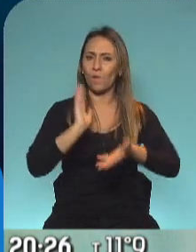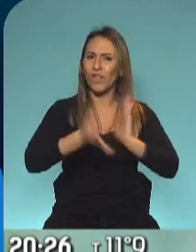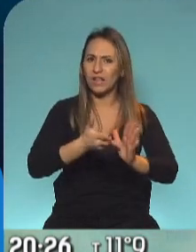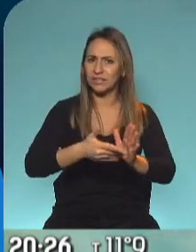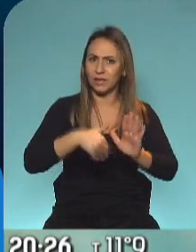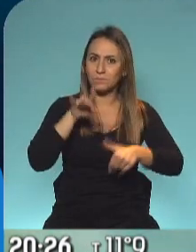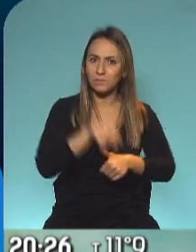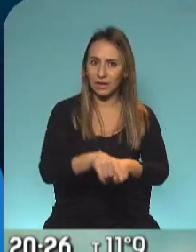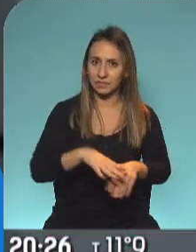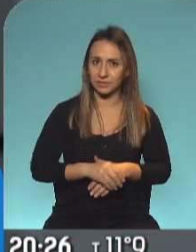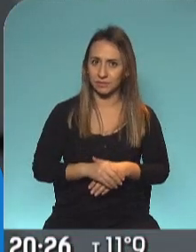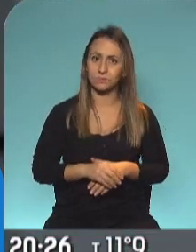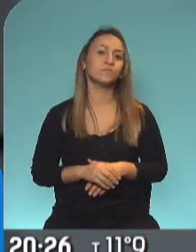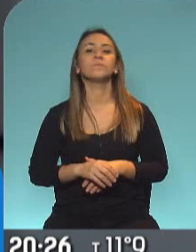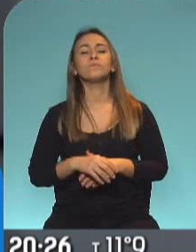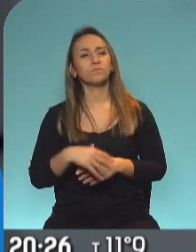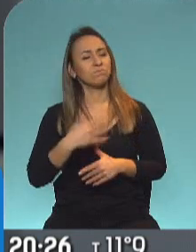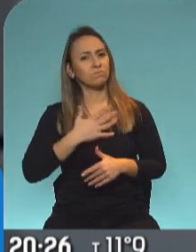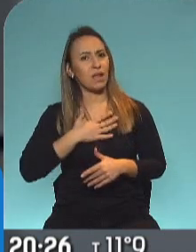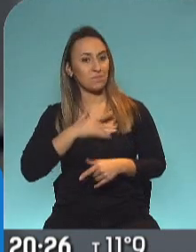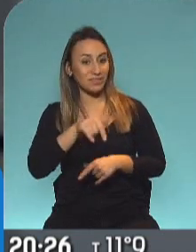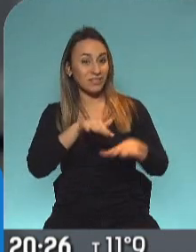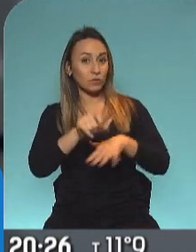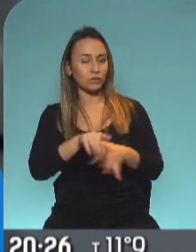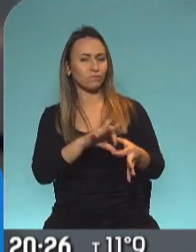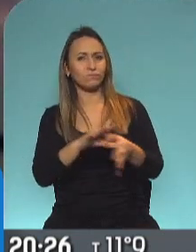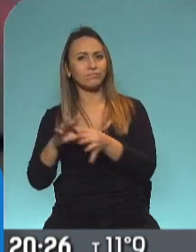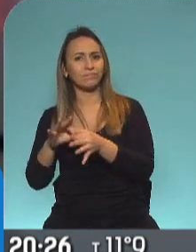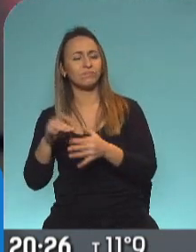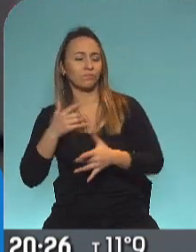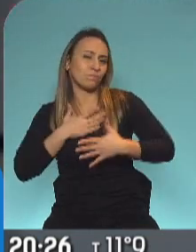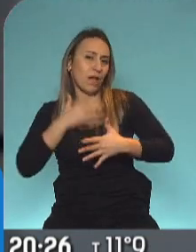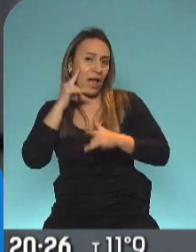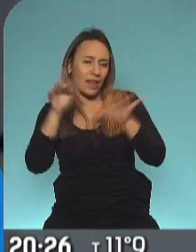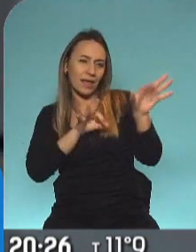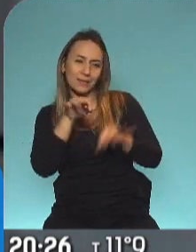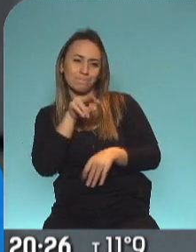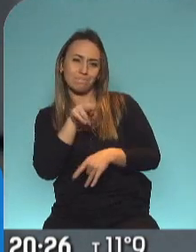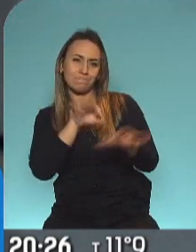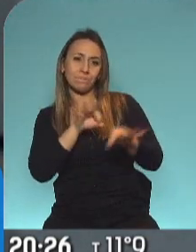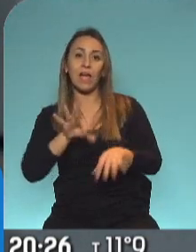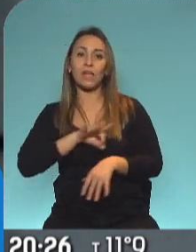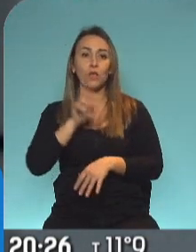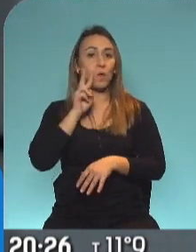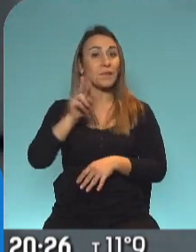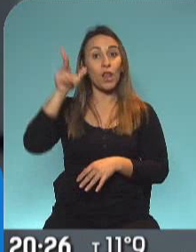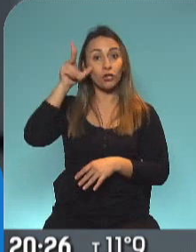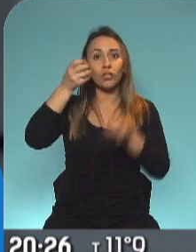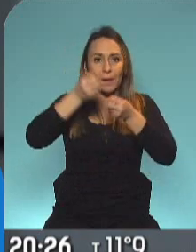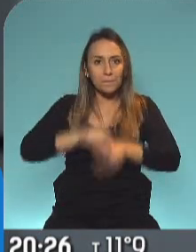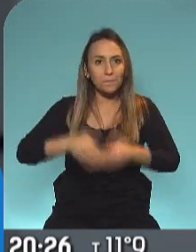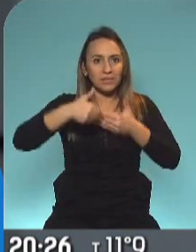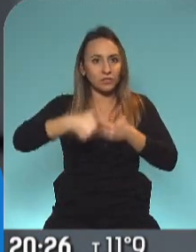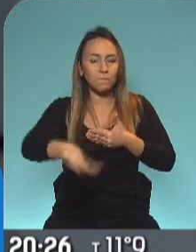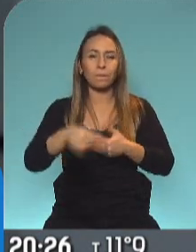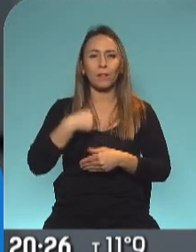alcance de la mano de cualquiera. ¿Sabes con qué lo asocio yo? El análisis que hago es, a partir del 2008 empezó esta tendencia, cuando uno agarra un mapa